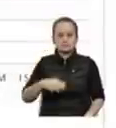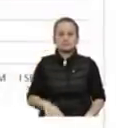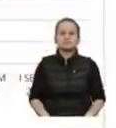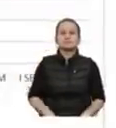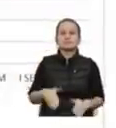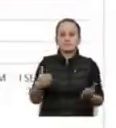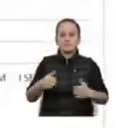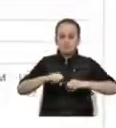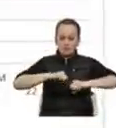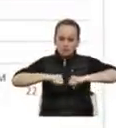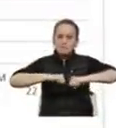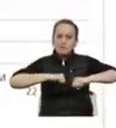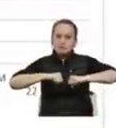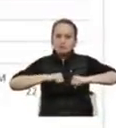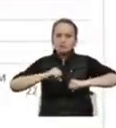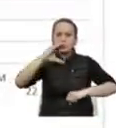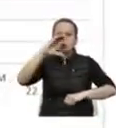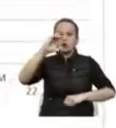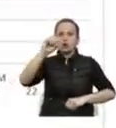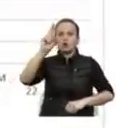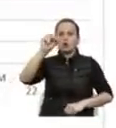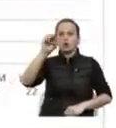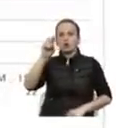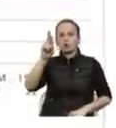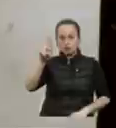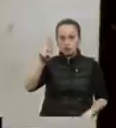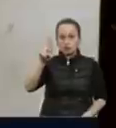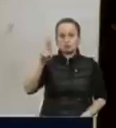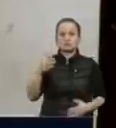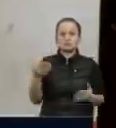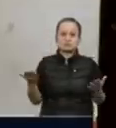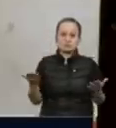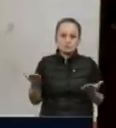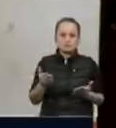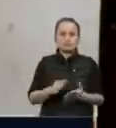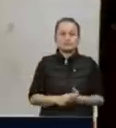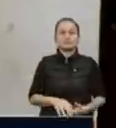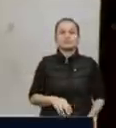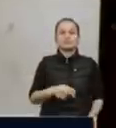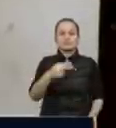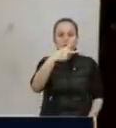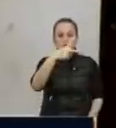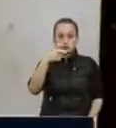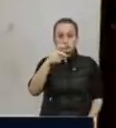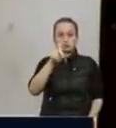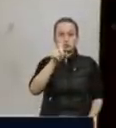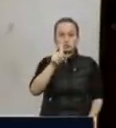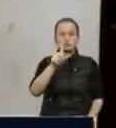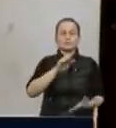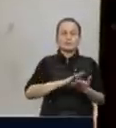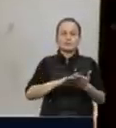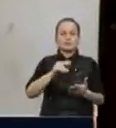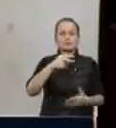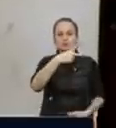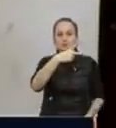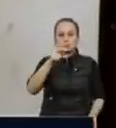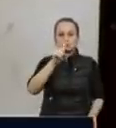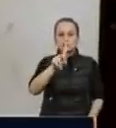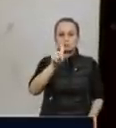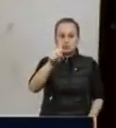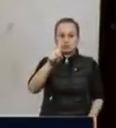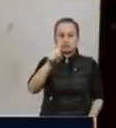de esta operación Cóndor, durante los primeros 221 días de esta